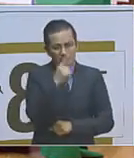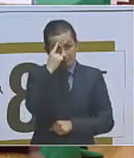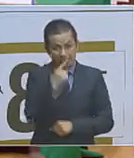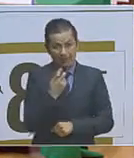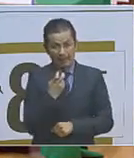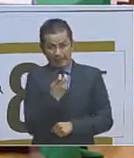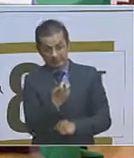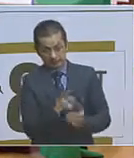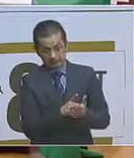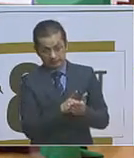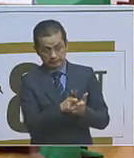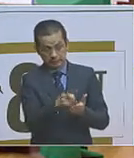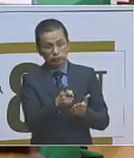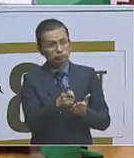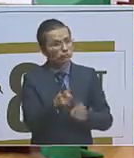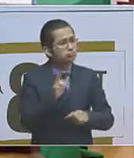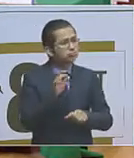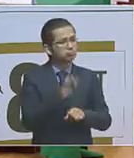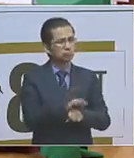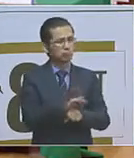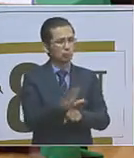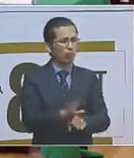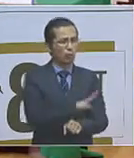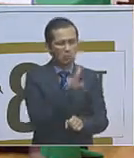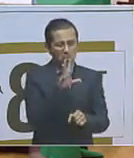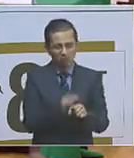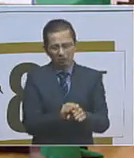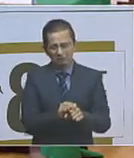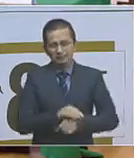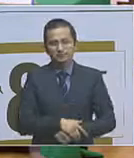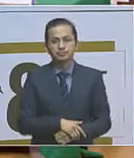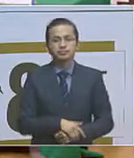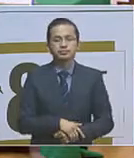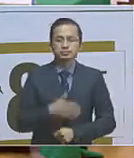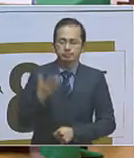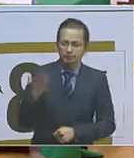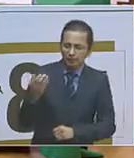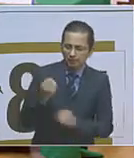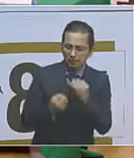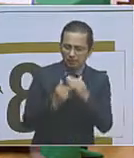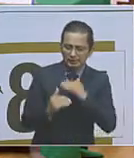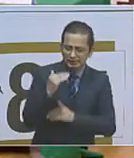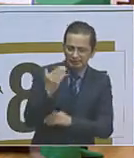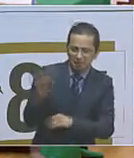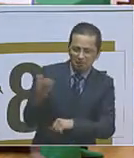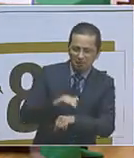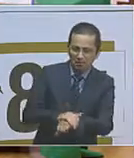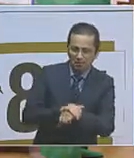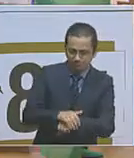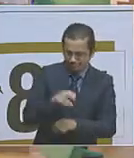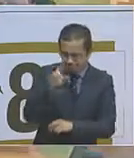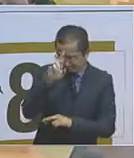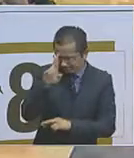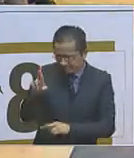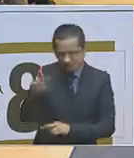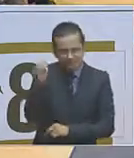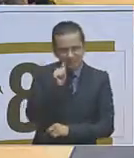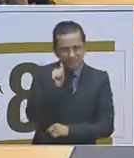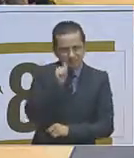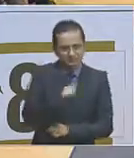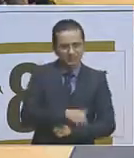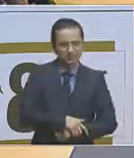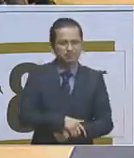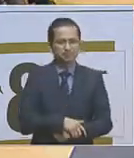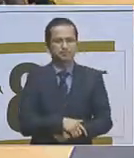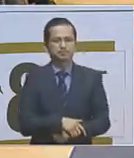este de la garantía del ejercicio de este derecho magistrado amigo mi reconocimiento siempre y por supuesto